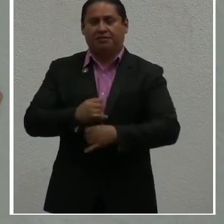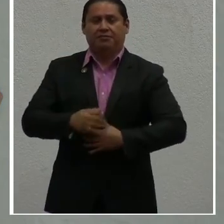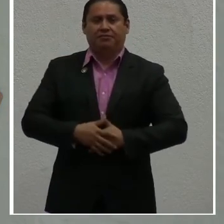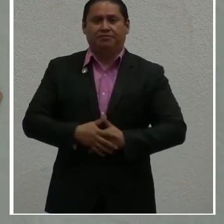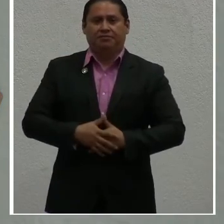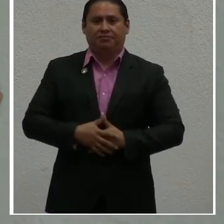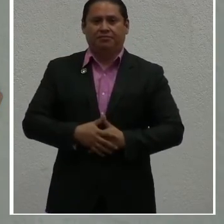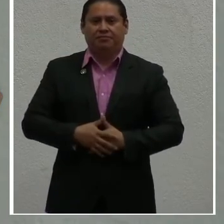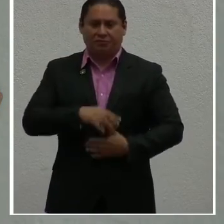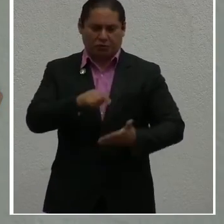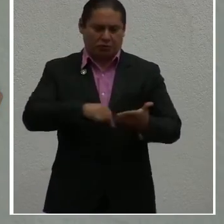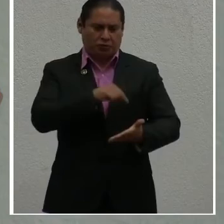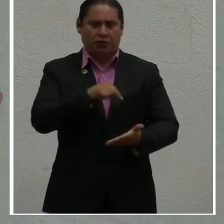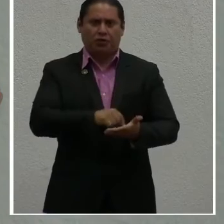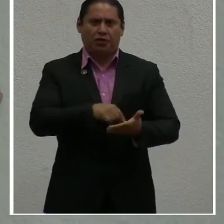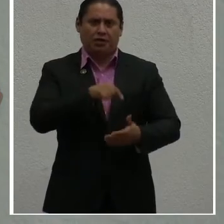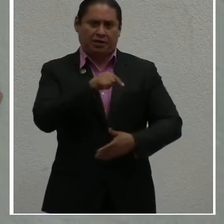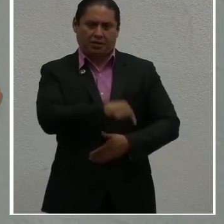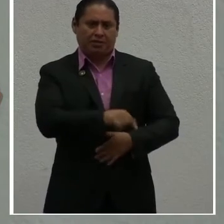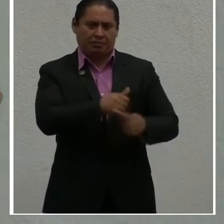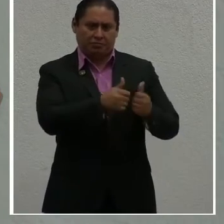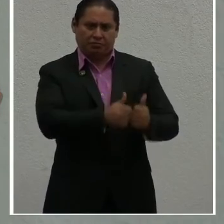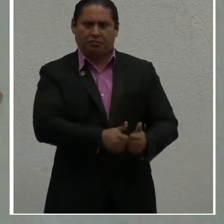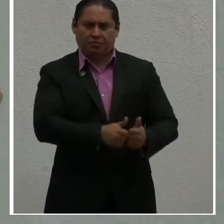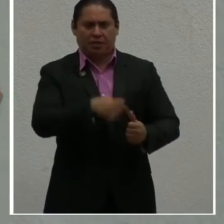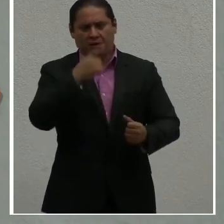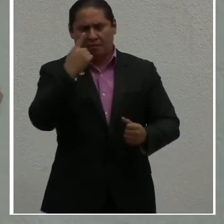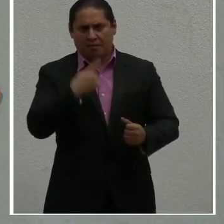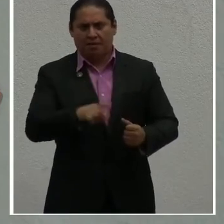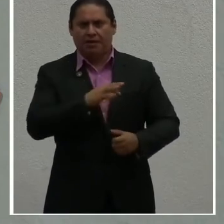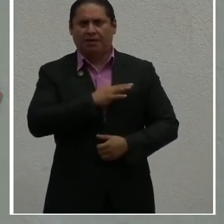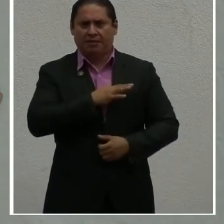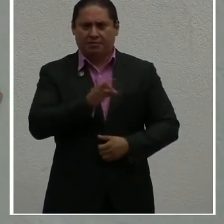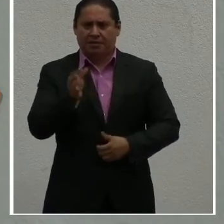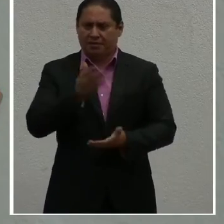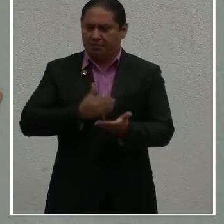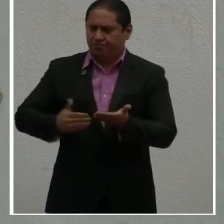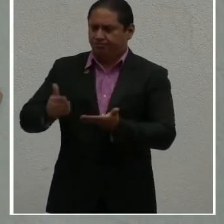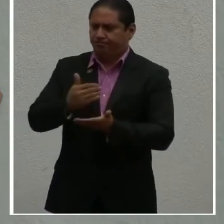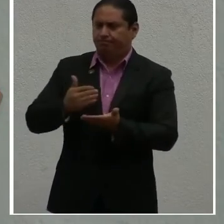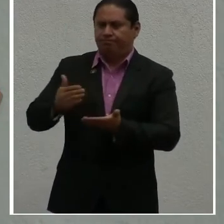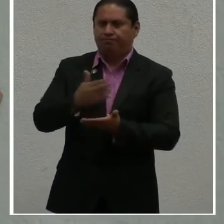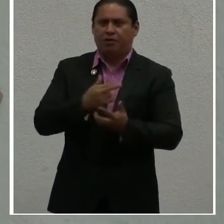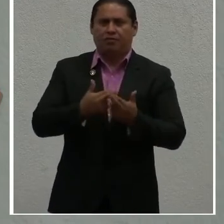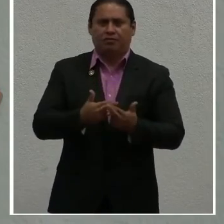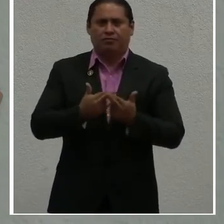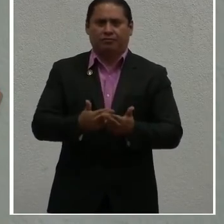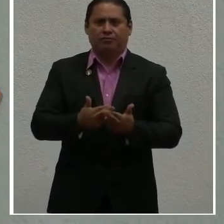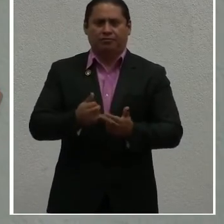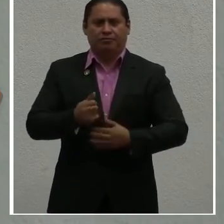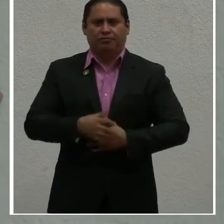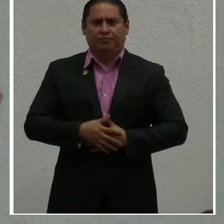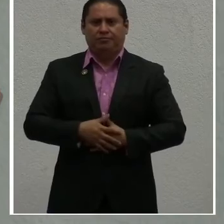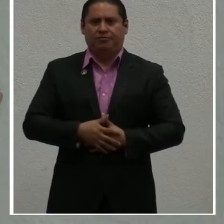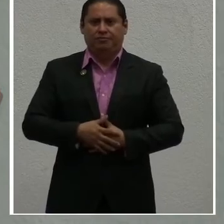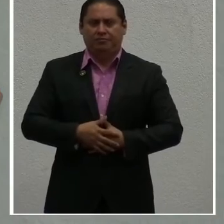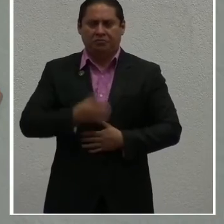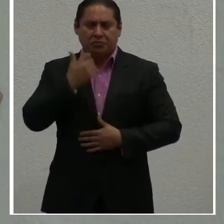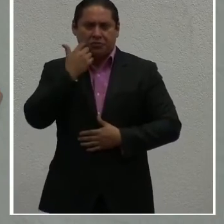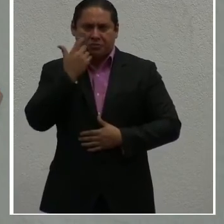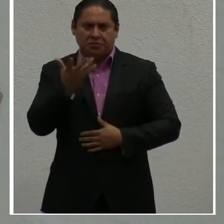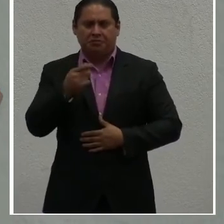la localidad donde están asentadas para que se puedan ellos tener recursos para moverse. Realmente yo prefiero